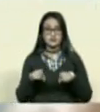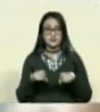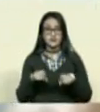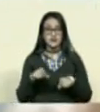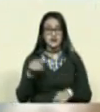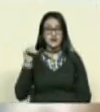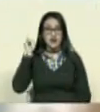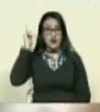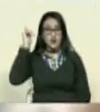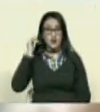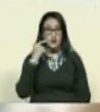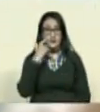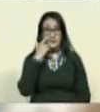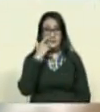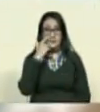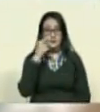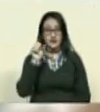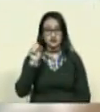Yaracuy.